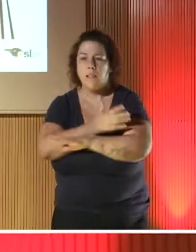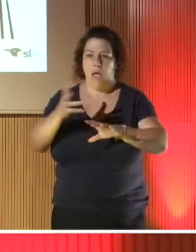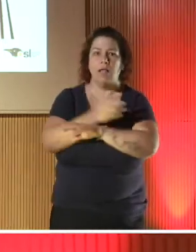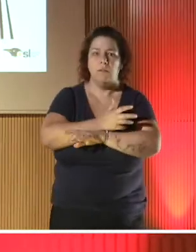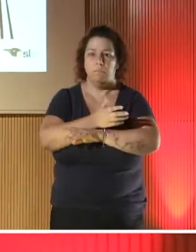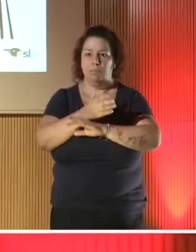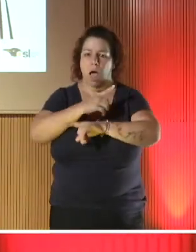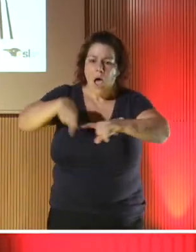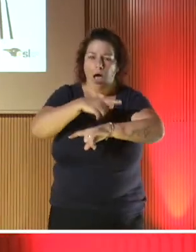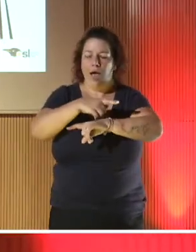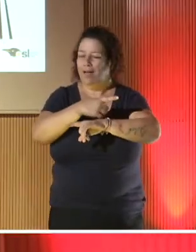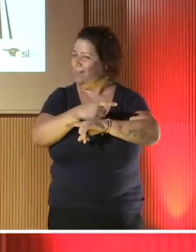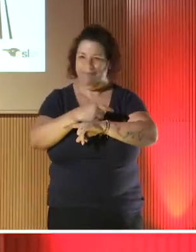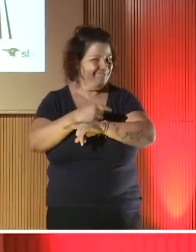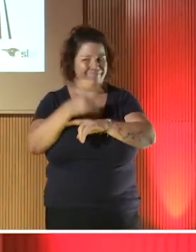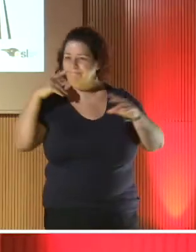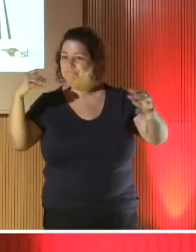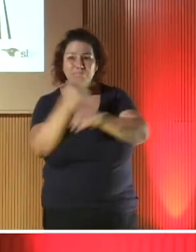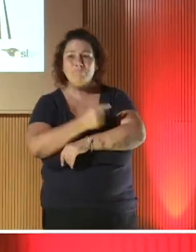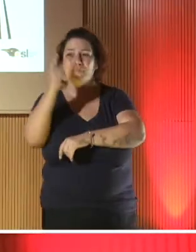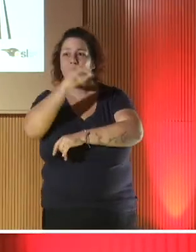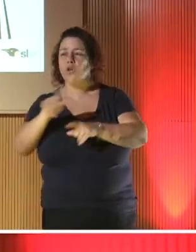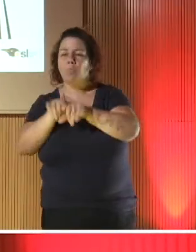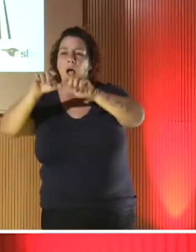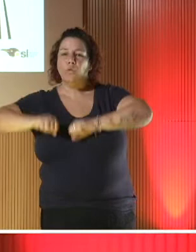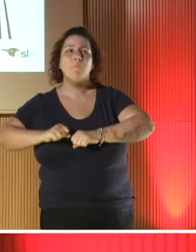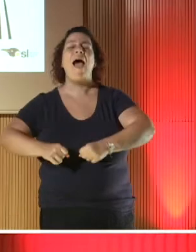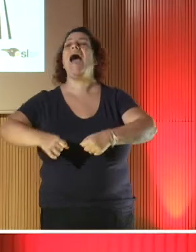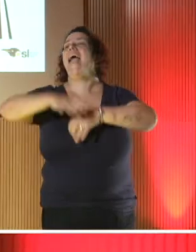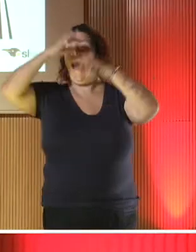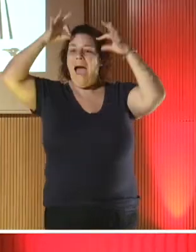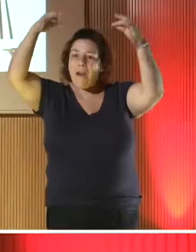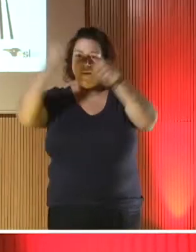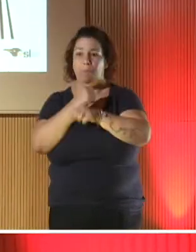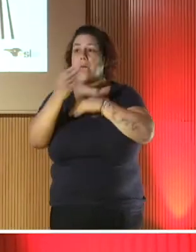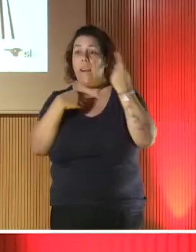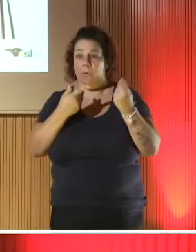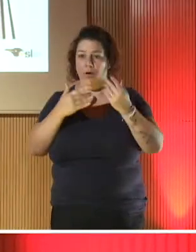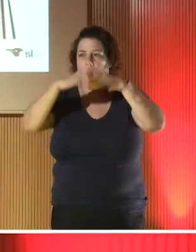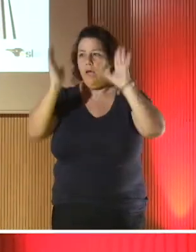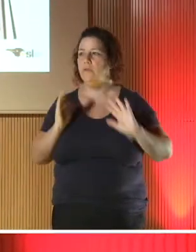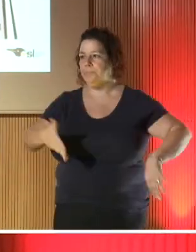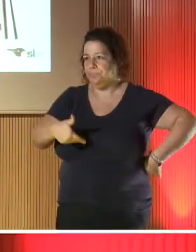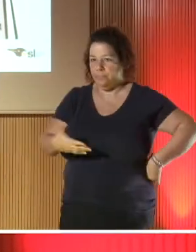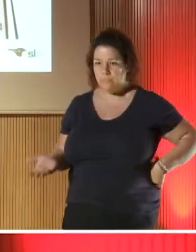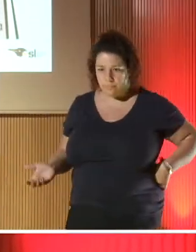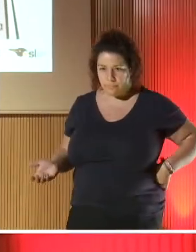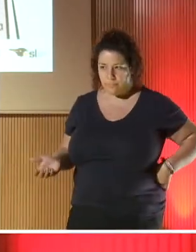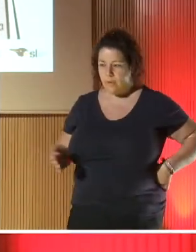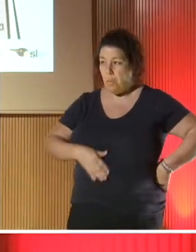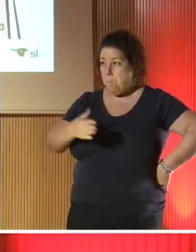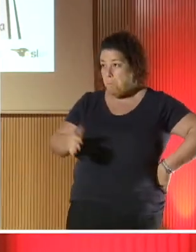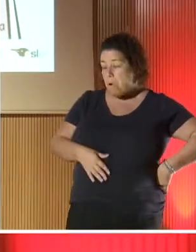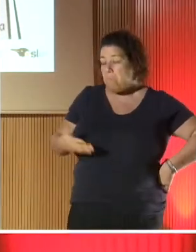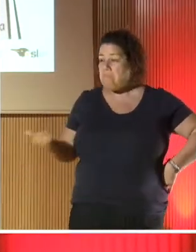Se ha demostrado que no, que los niños es como los adultos, estamos hasta las narices de trabajar, nosotros lo que queremos es estar tocándonos en casa las narices, ¿no? Y jugando a las cosas que nos gustan